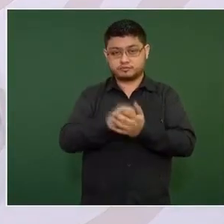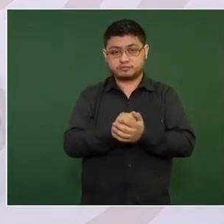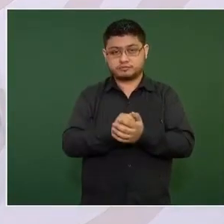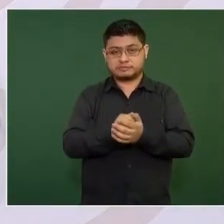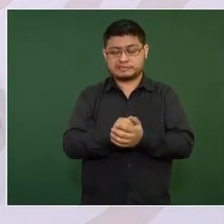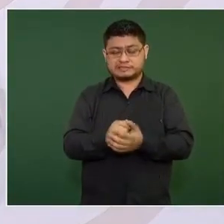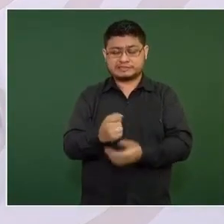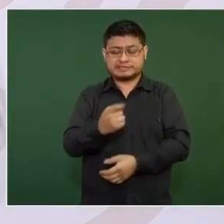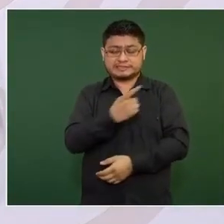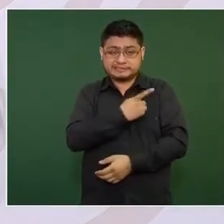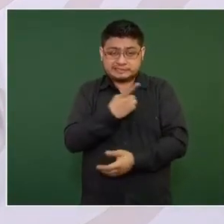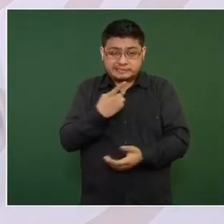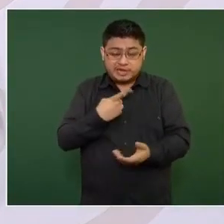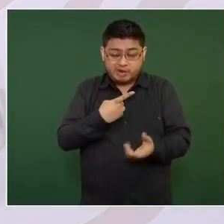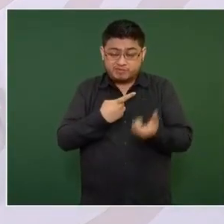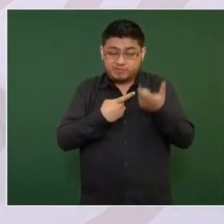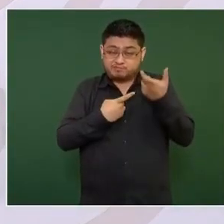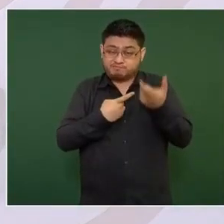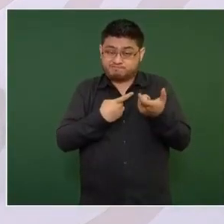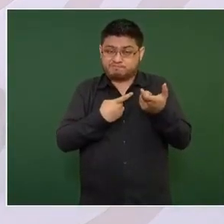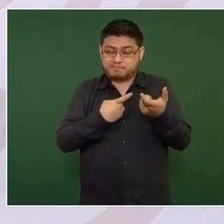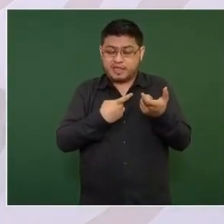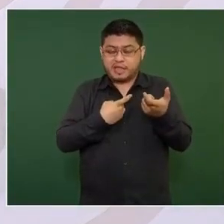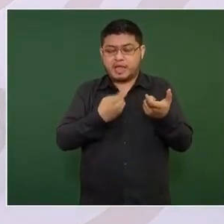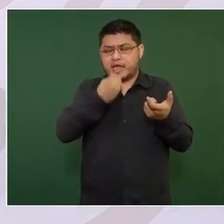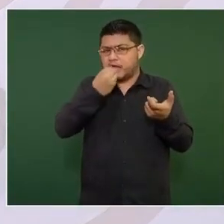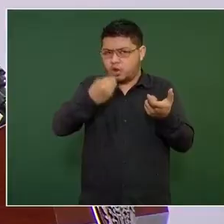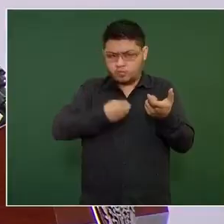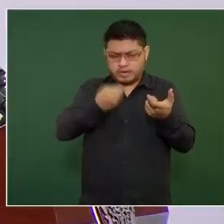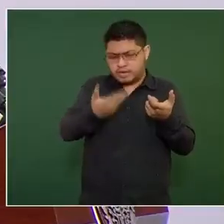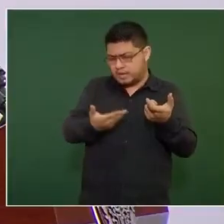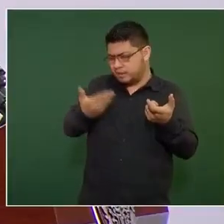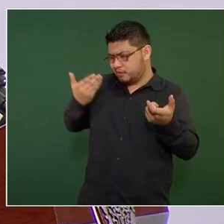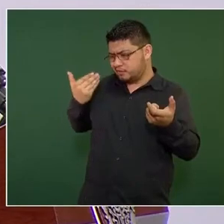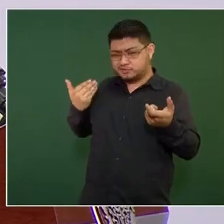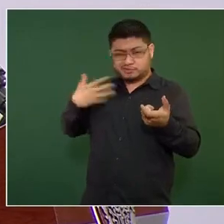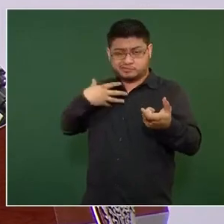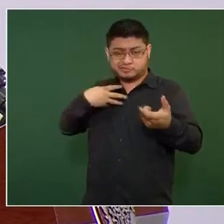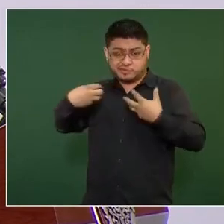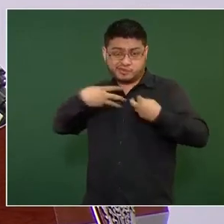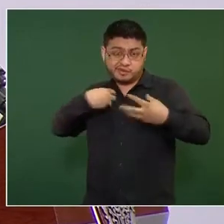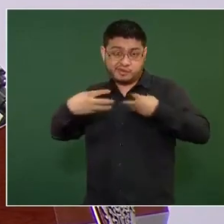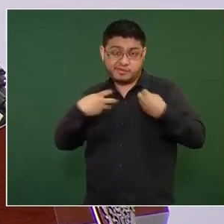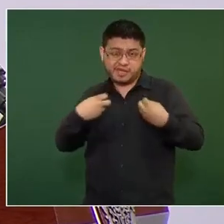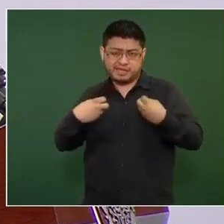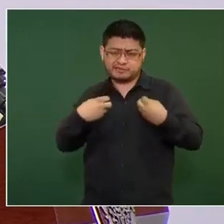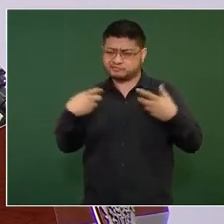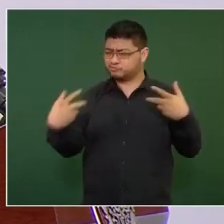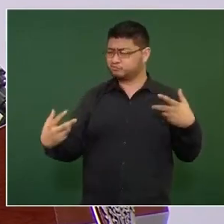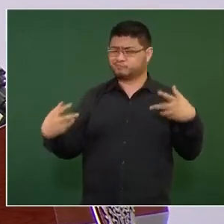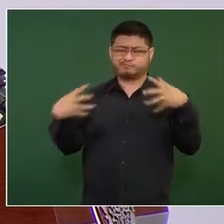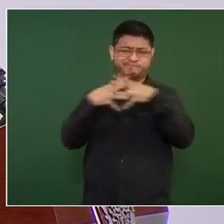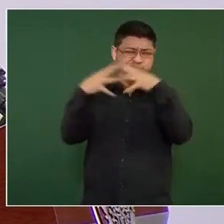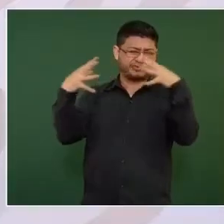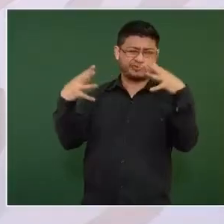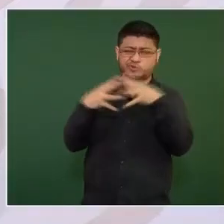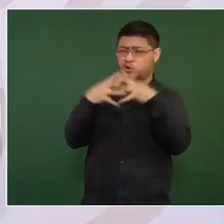pública, a pesar de la crisis mundial por la pandemia y de la guerra de Rusia y